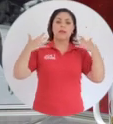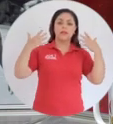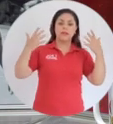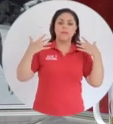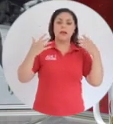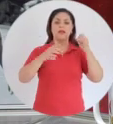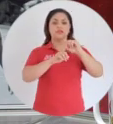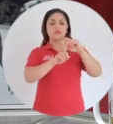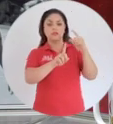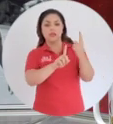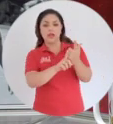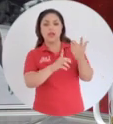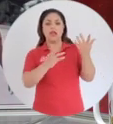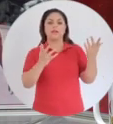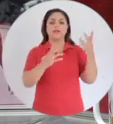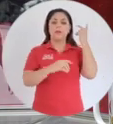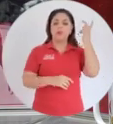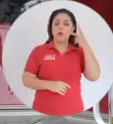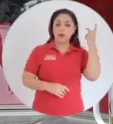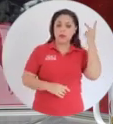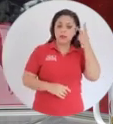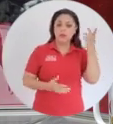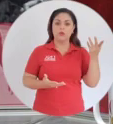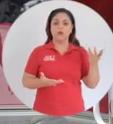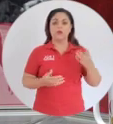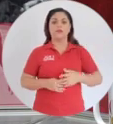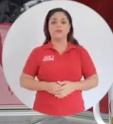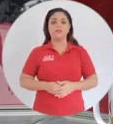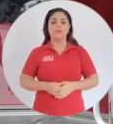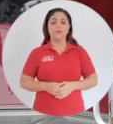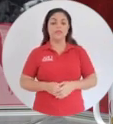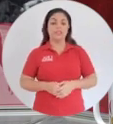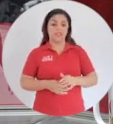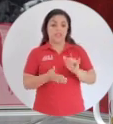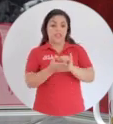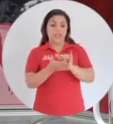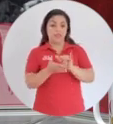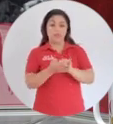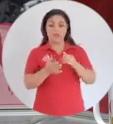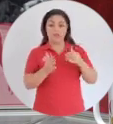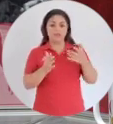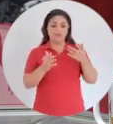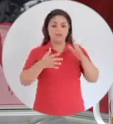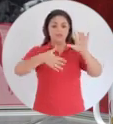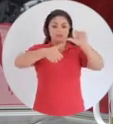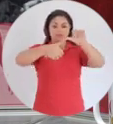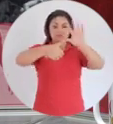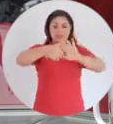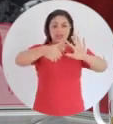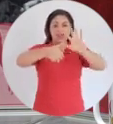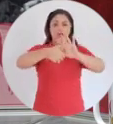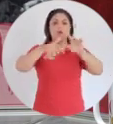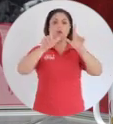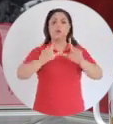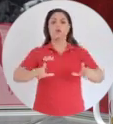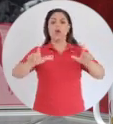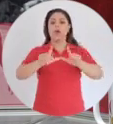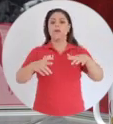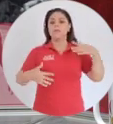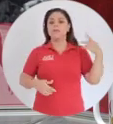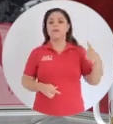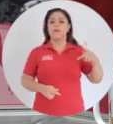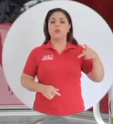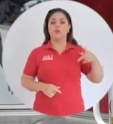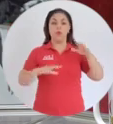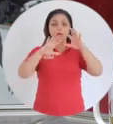sociales, económicos, políticos, y que incluso ha llegado a ser considerada pues una de las regiones más peligrosas del mundo